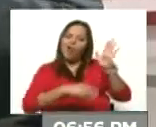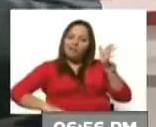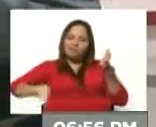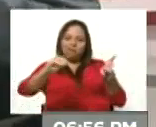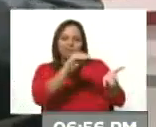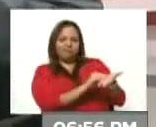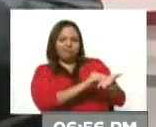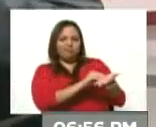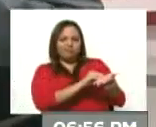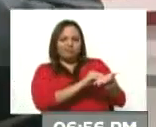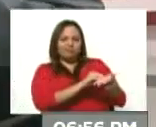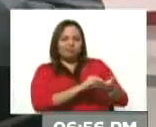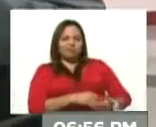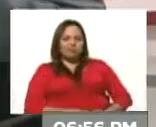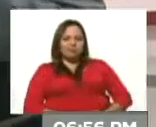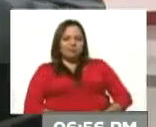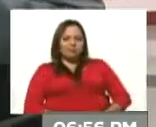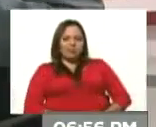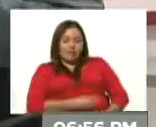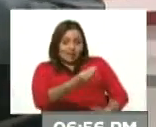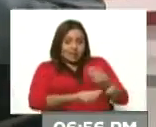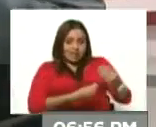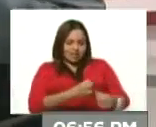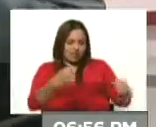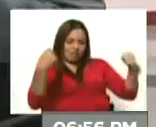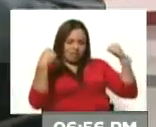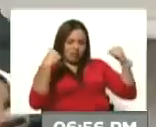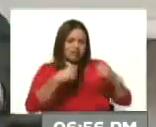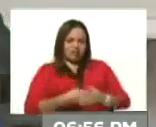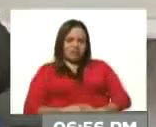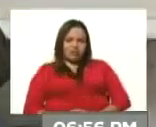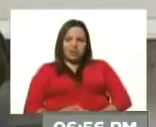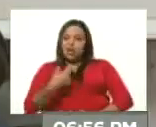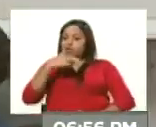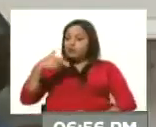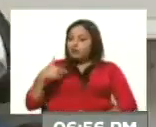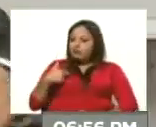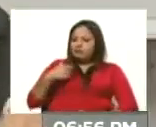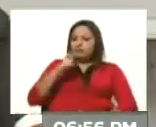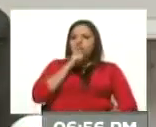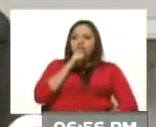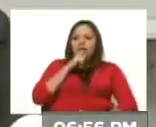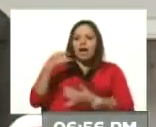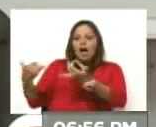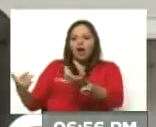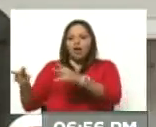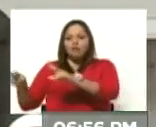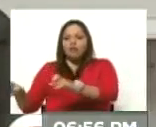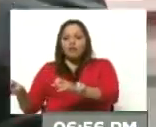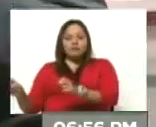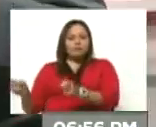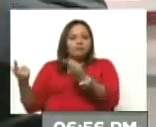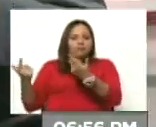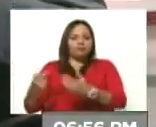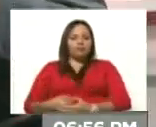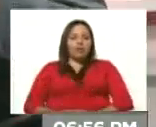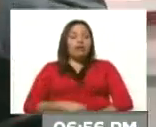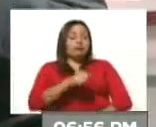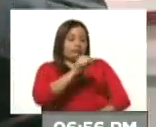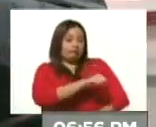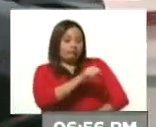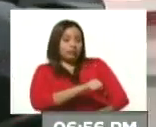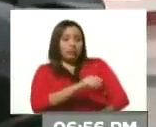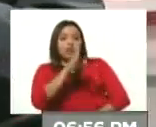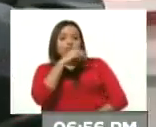que es que se hacen los valientes o sea nos comemos las verdes y ahora vamos a comer las maduras con armadura y no hubo riesgo a la